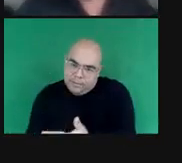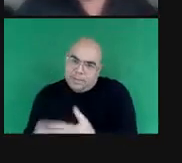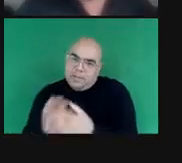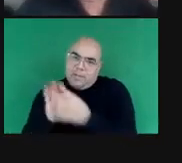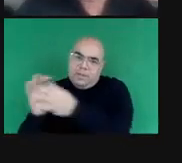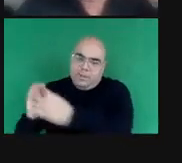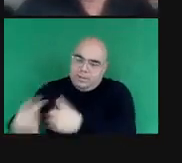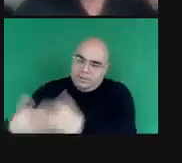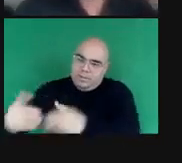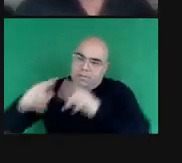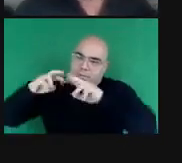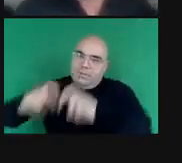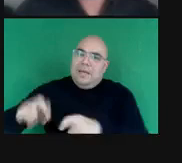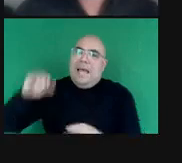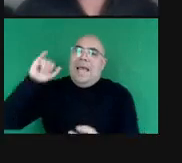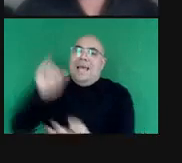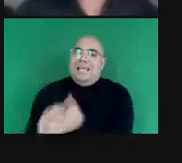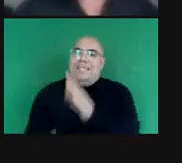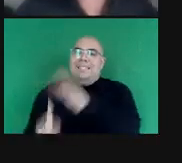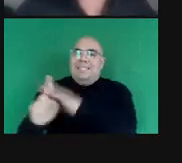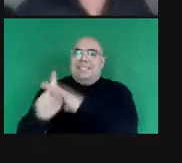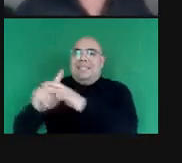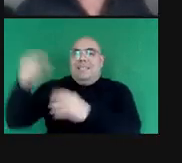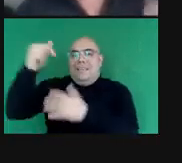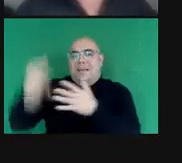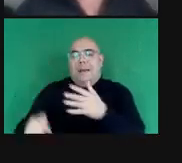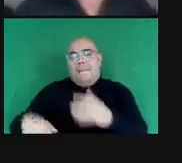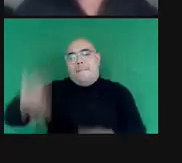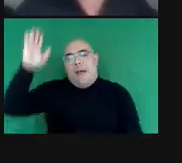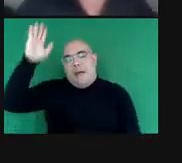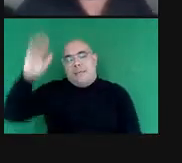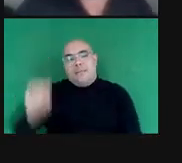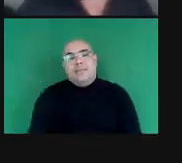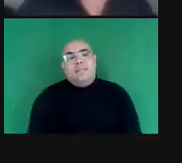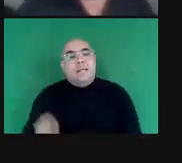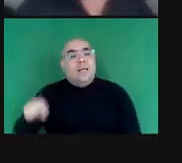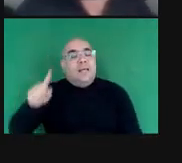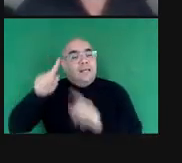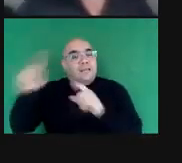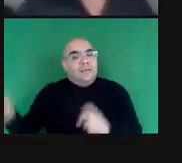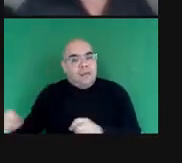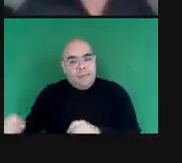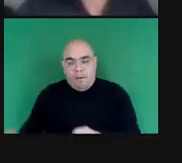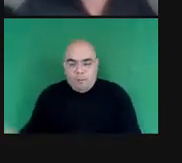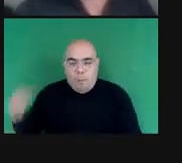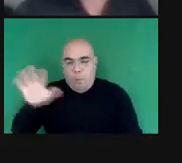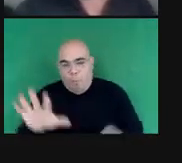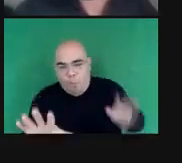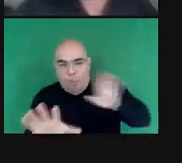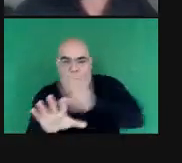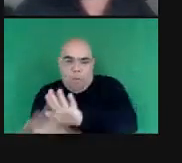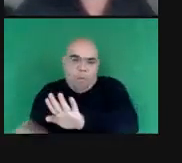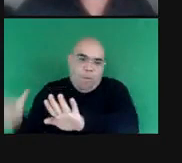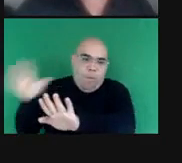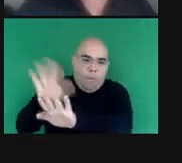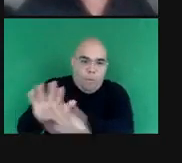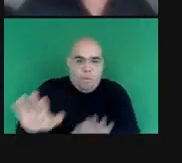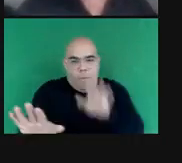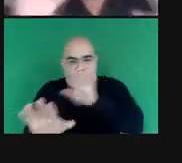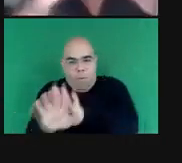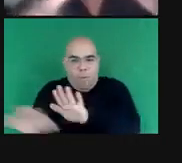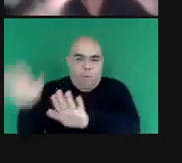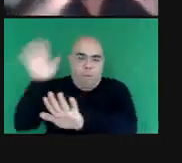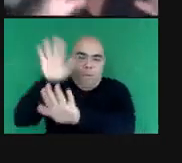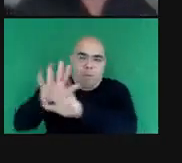las cuales las sucesivas superficies e intervenciones van cubriendo un delimitado contexto. ¿A qué me